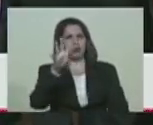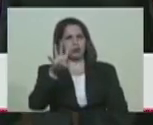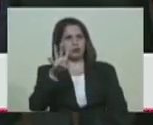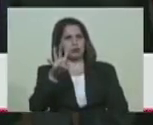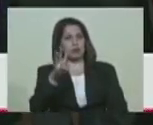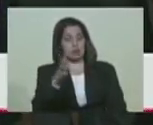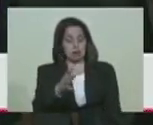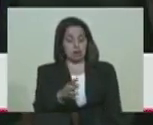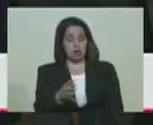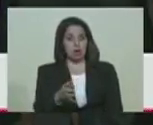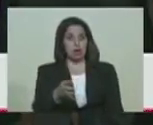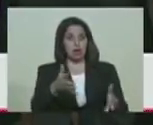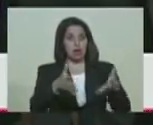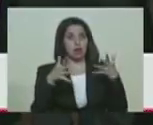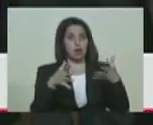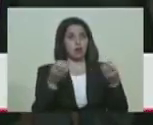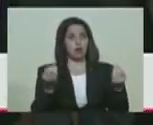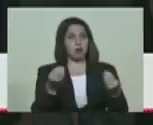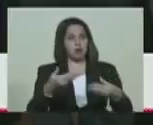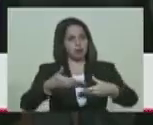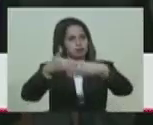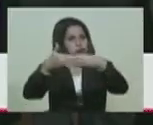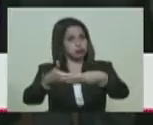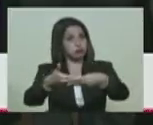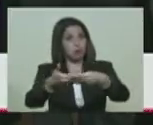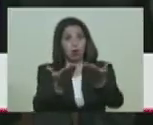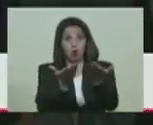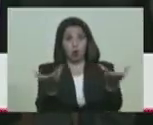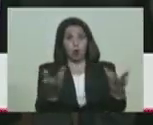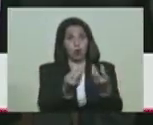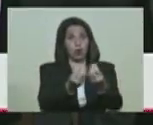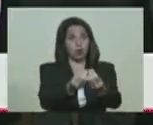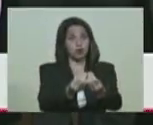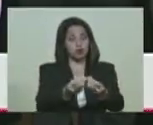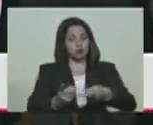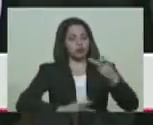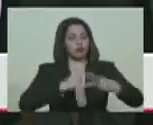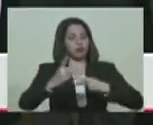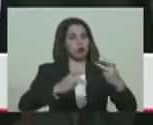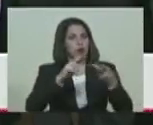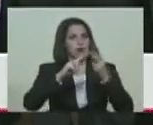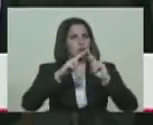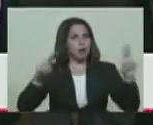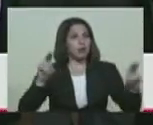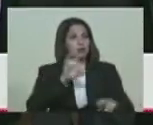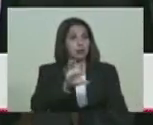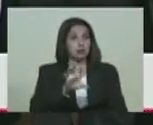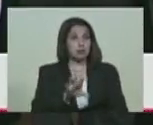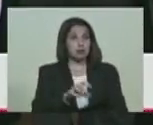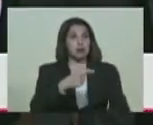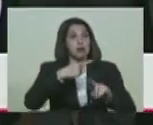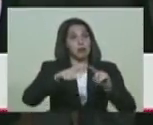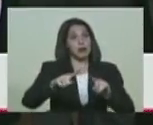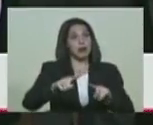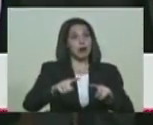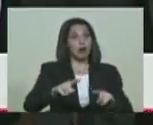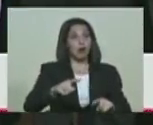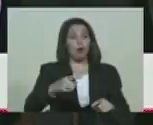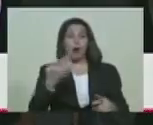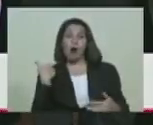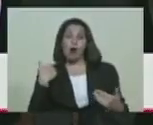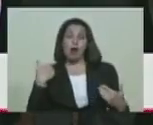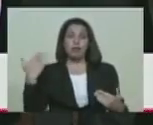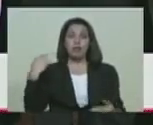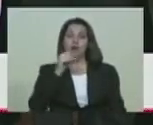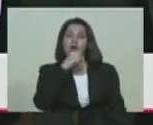elección de alcalde. Aquí está mi mano para trabajar por la paz y la prosperidad del país. Pero aquel muchacho, Nicolás Maduro,